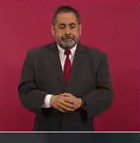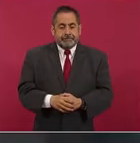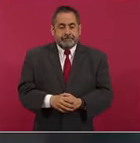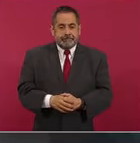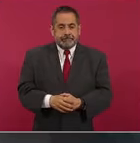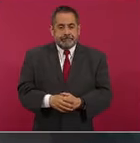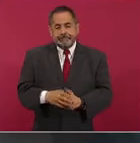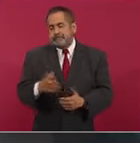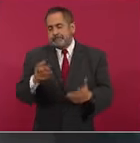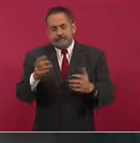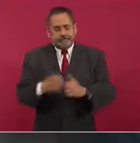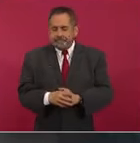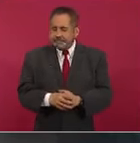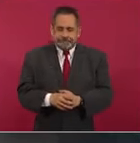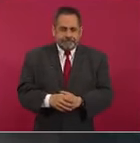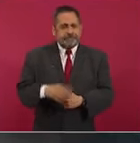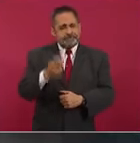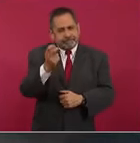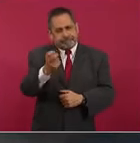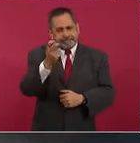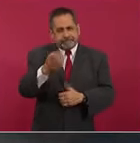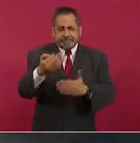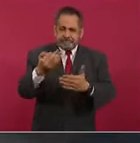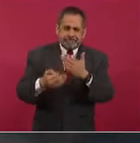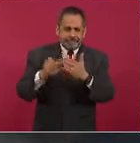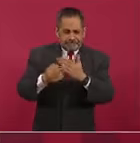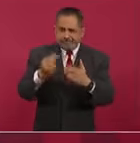Por eso era… Por eso hace falta una reforma.